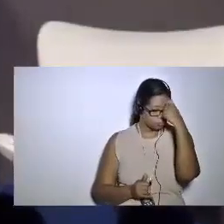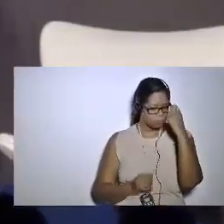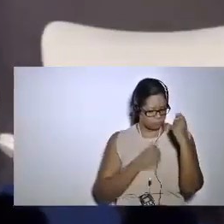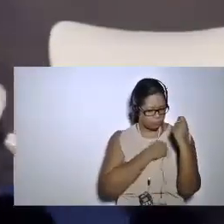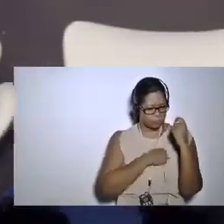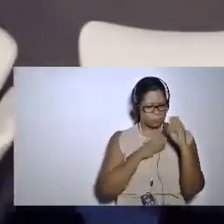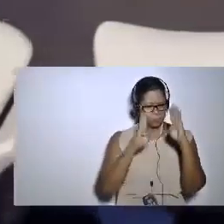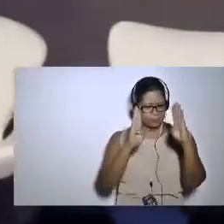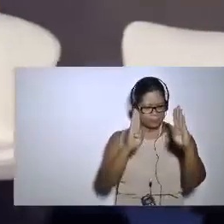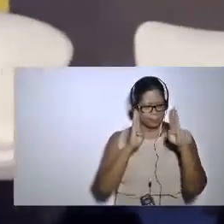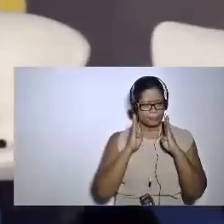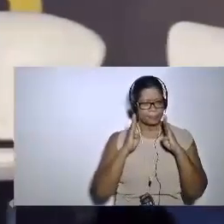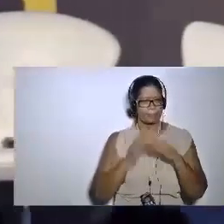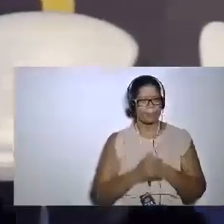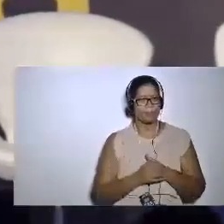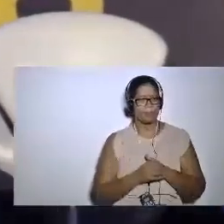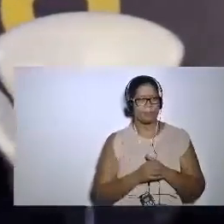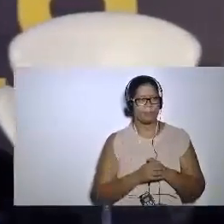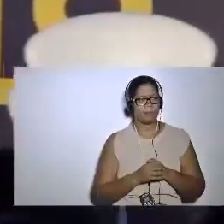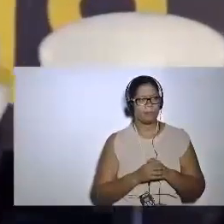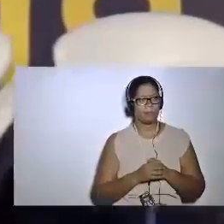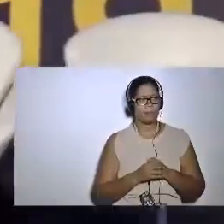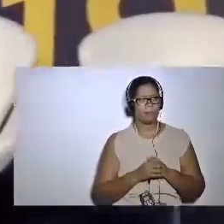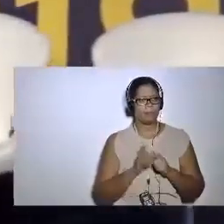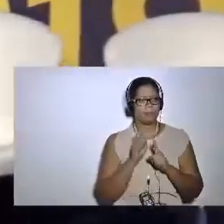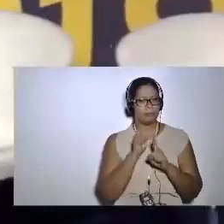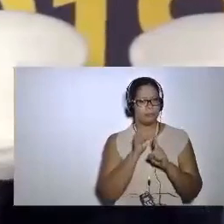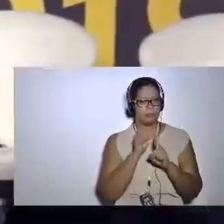la atención de todos ustedes